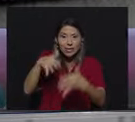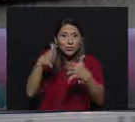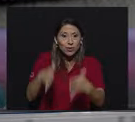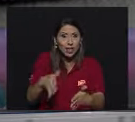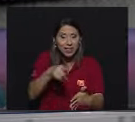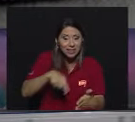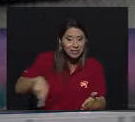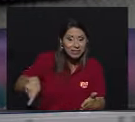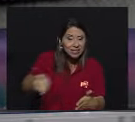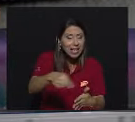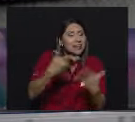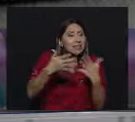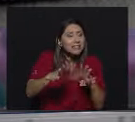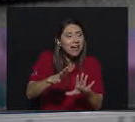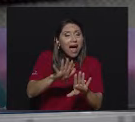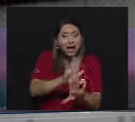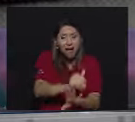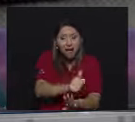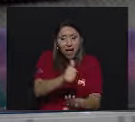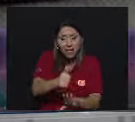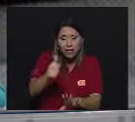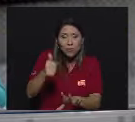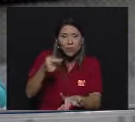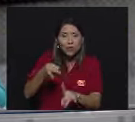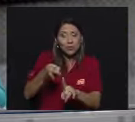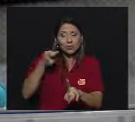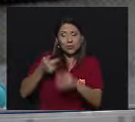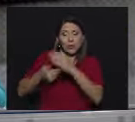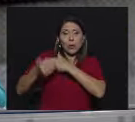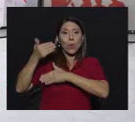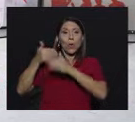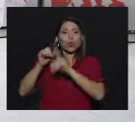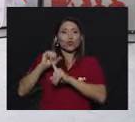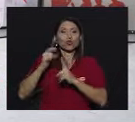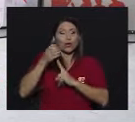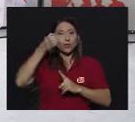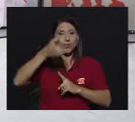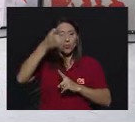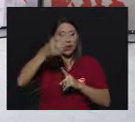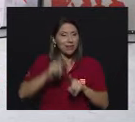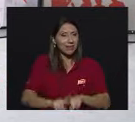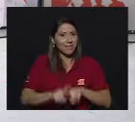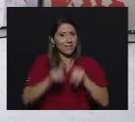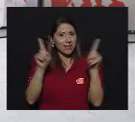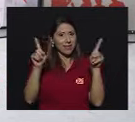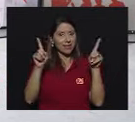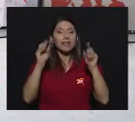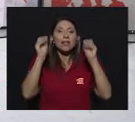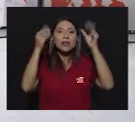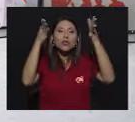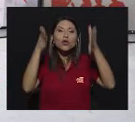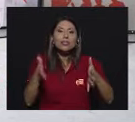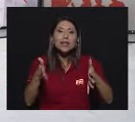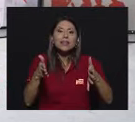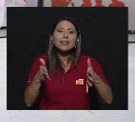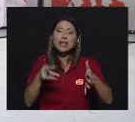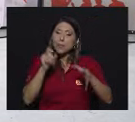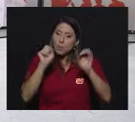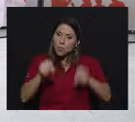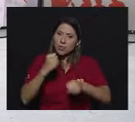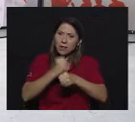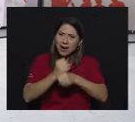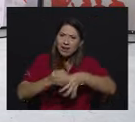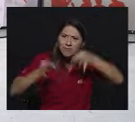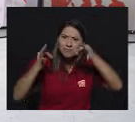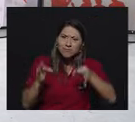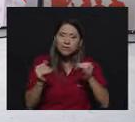seres sociohistóricamente situados, o sea, vienen con un contexto social y cultural muy diverso. Y la herramienta más poderosa que tiene el docente